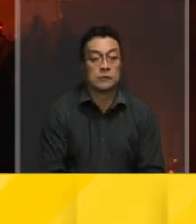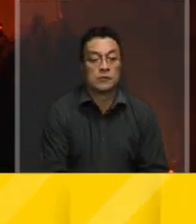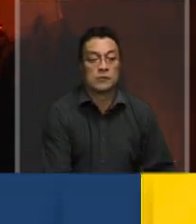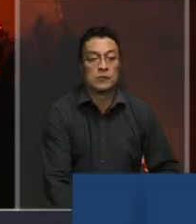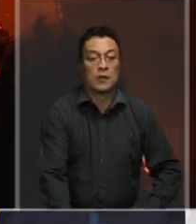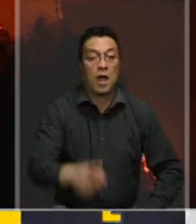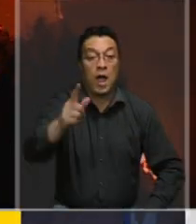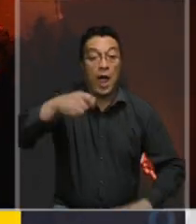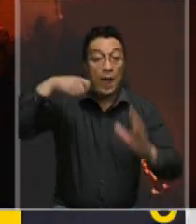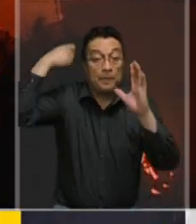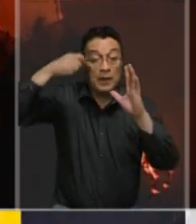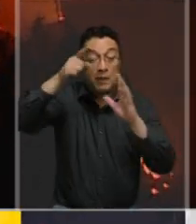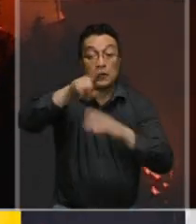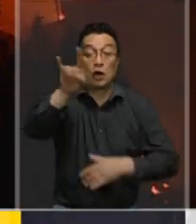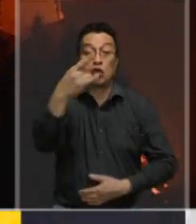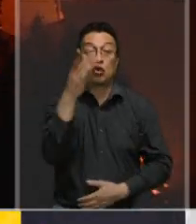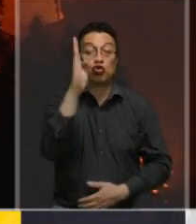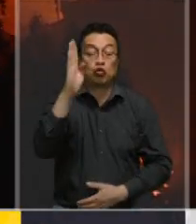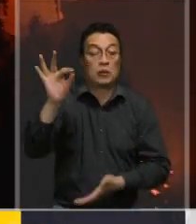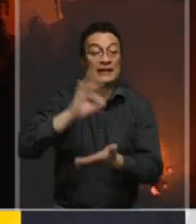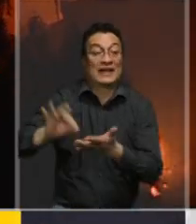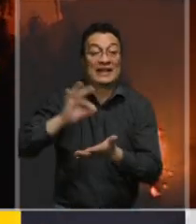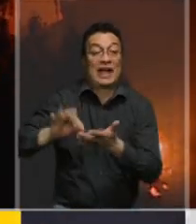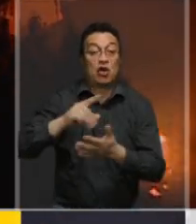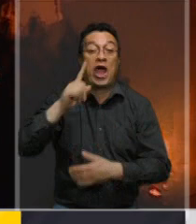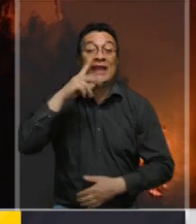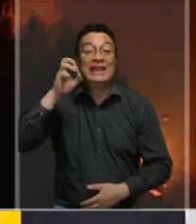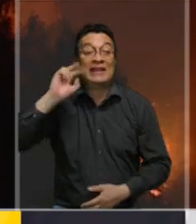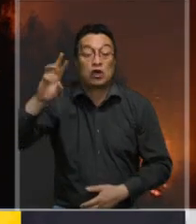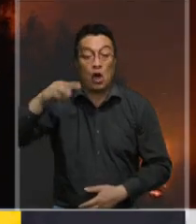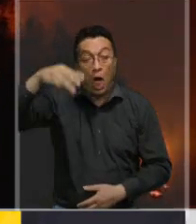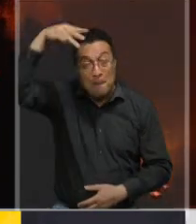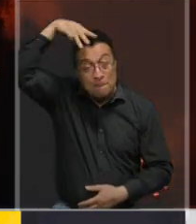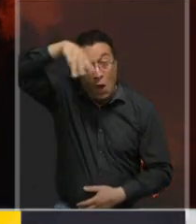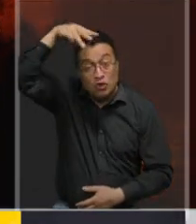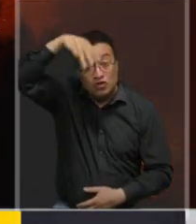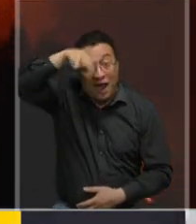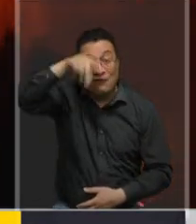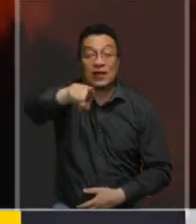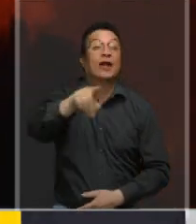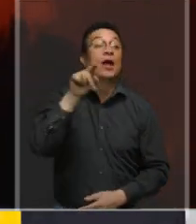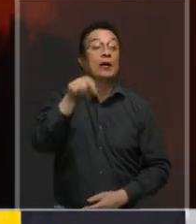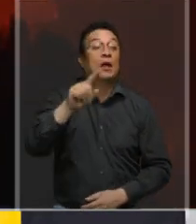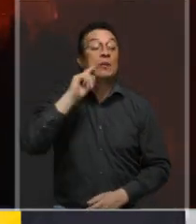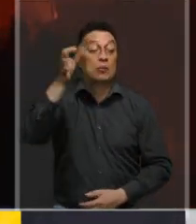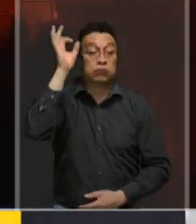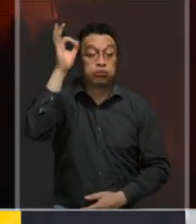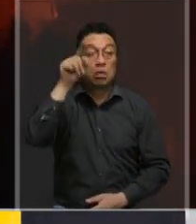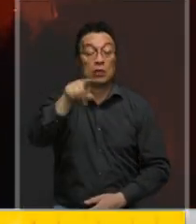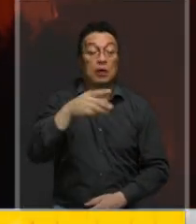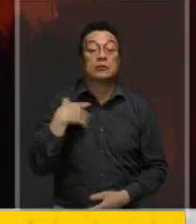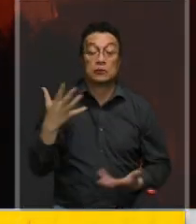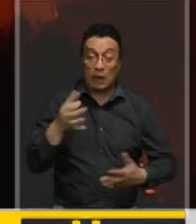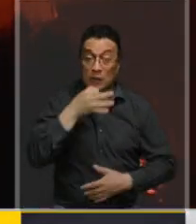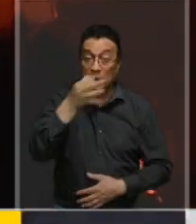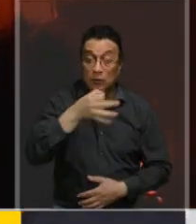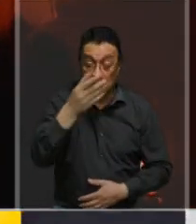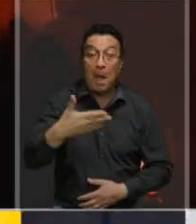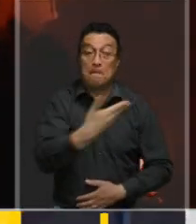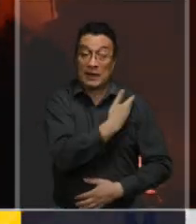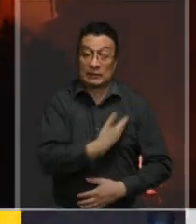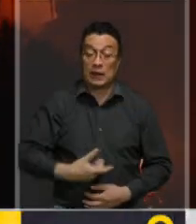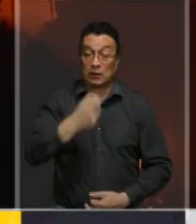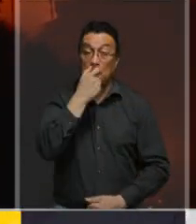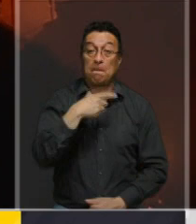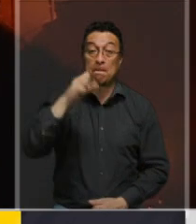En imagen, el subsecretario del Interior, Manuel Monsalve, terminó la reunión, está dando información. Escuchemos. Quiero decir que el presidente de la República